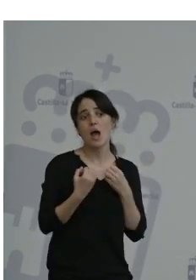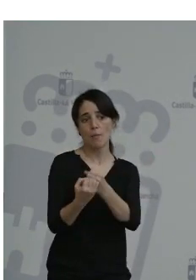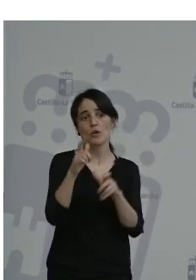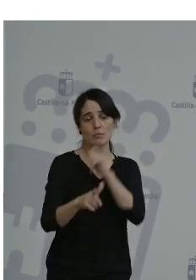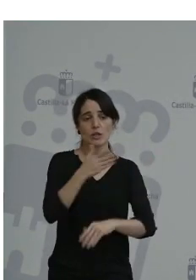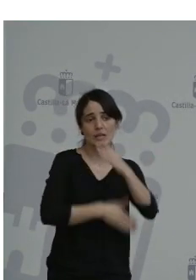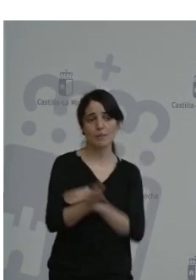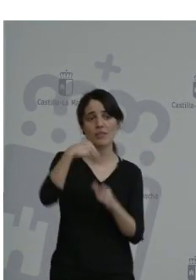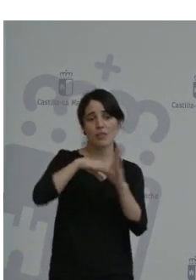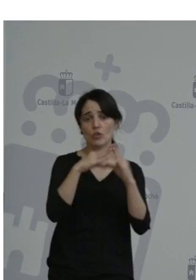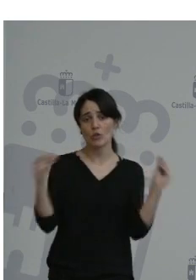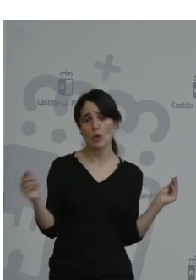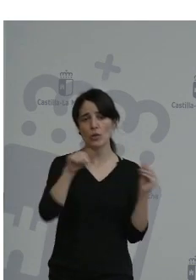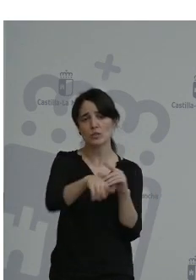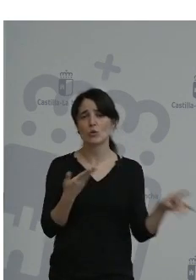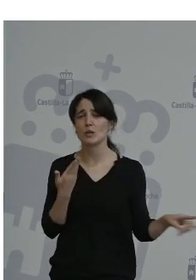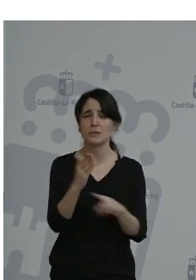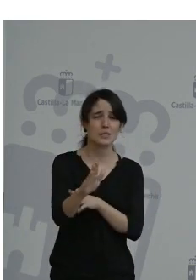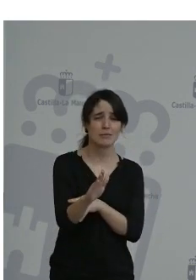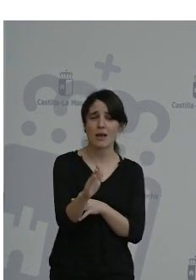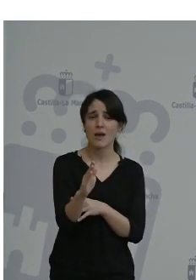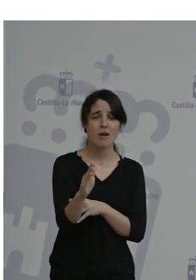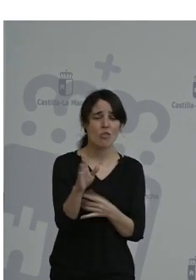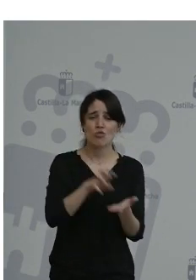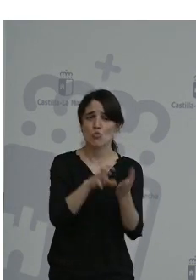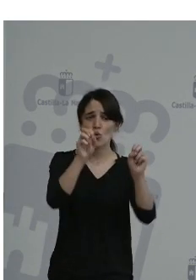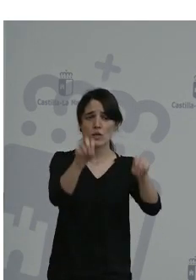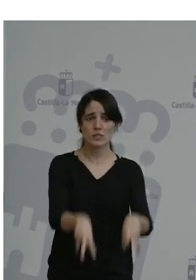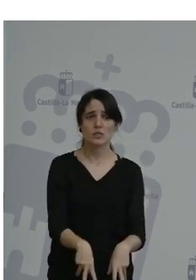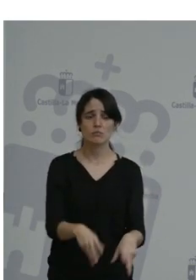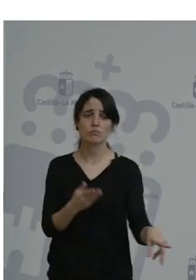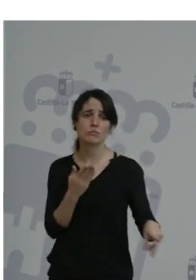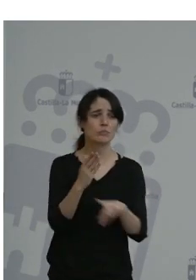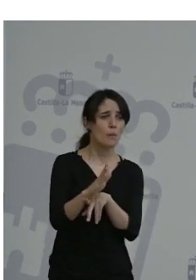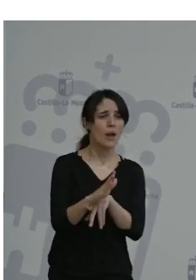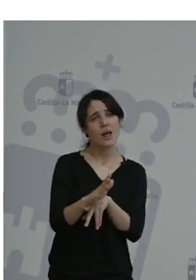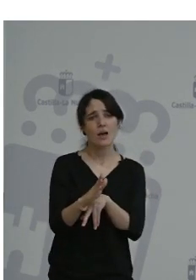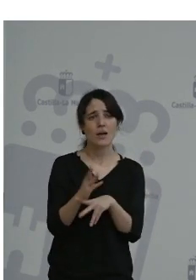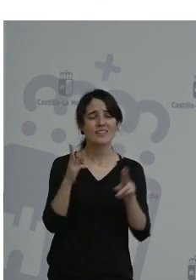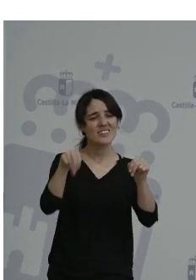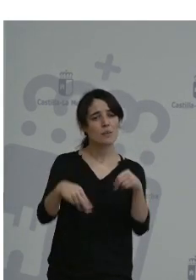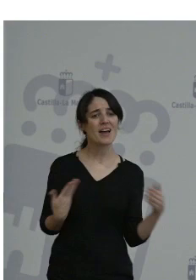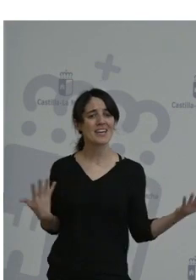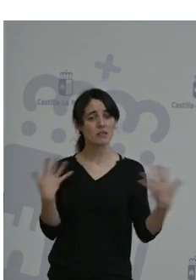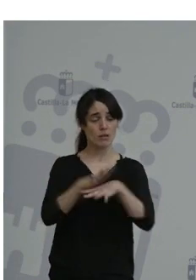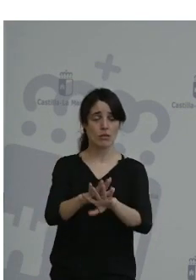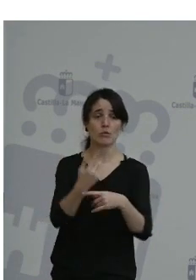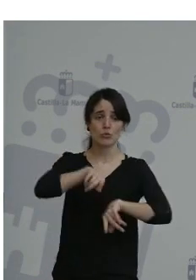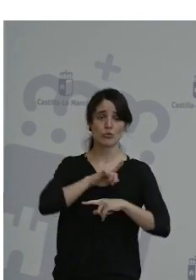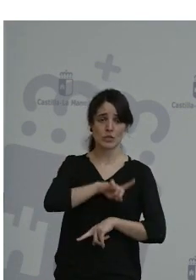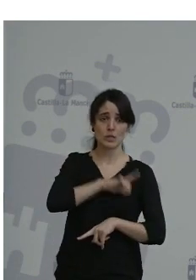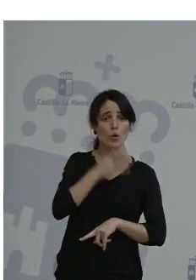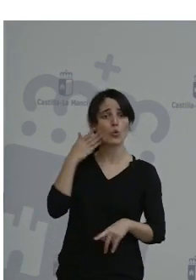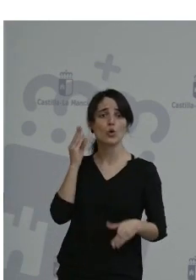representa un avance más como hemos dicho en materia de integración del que nos sentimos orgullosos en